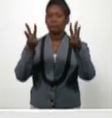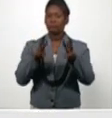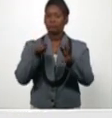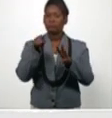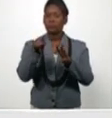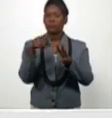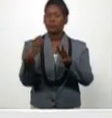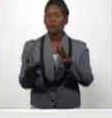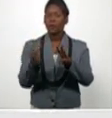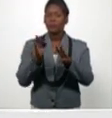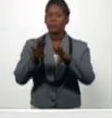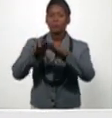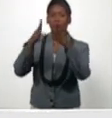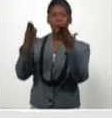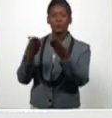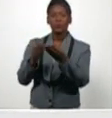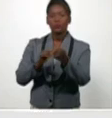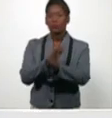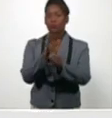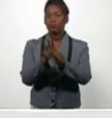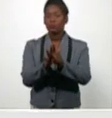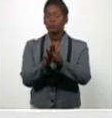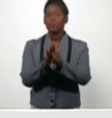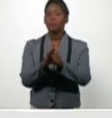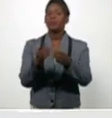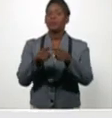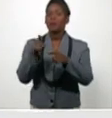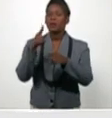reducción que se ha visto ya en muchos países,